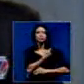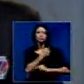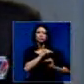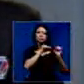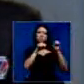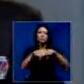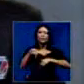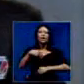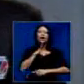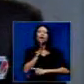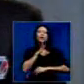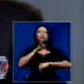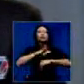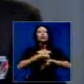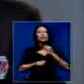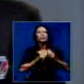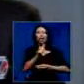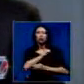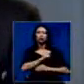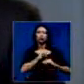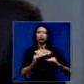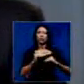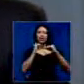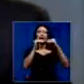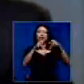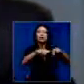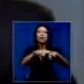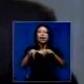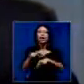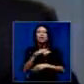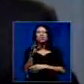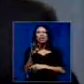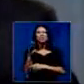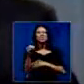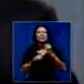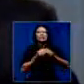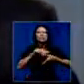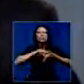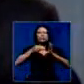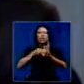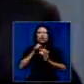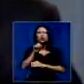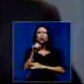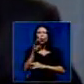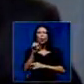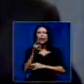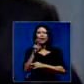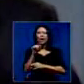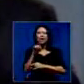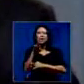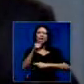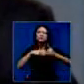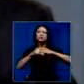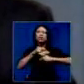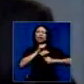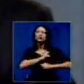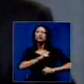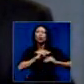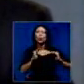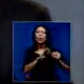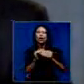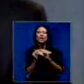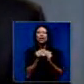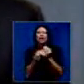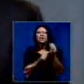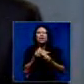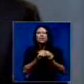hablar sobre soberanía y TLC. ¿Qué es soberanía? A veces suena como algo muy abstracto, pero no lo es. Soberanía es el derecho y